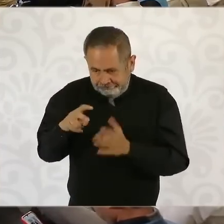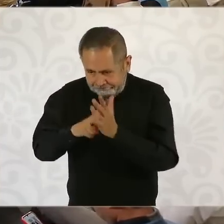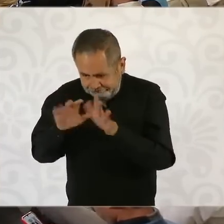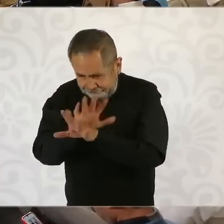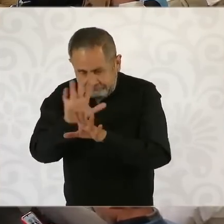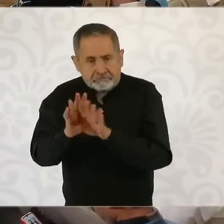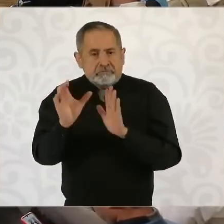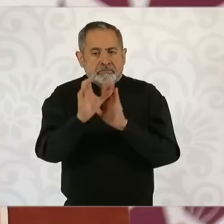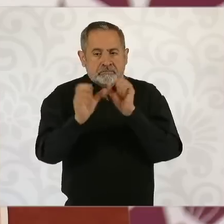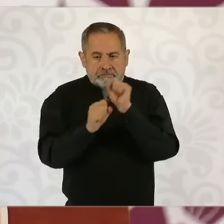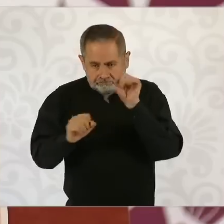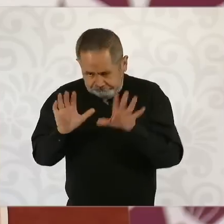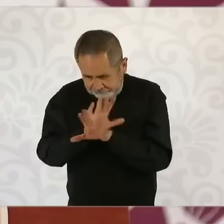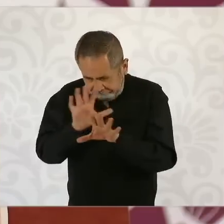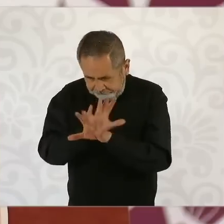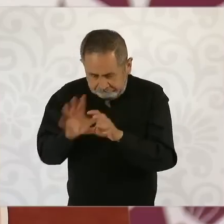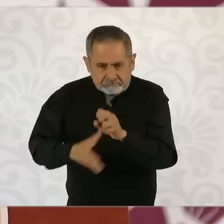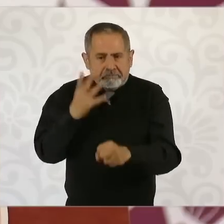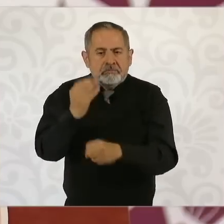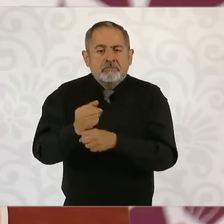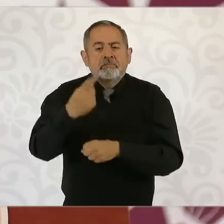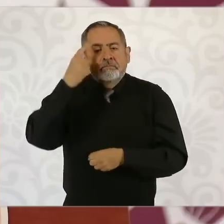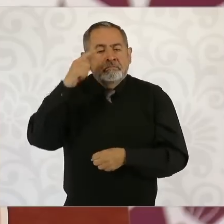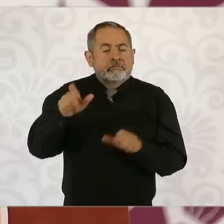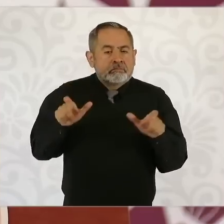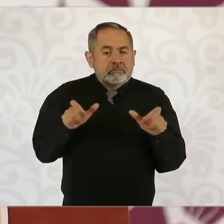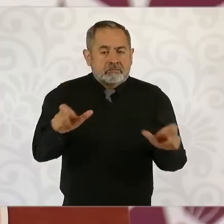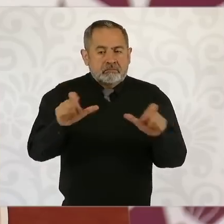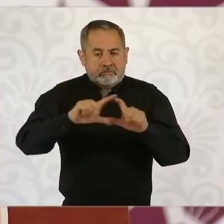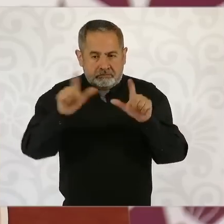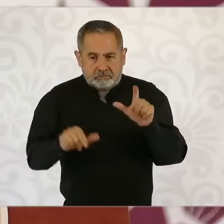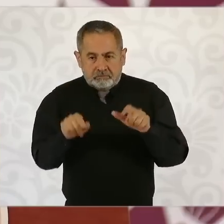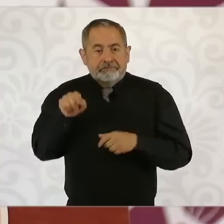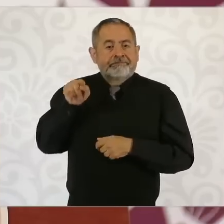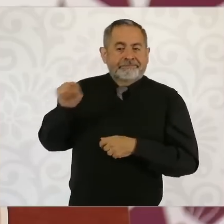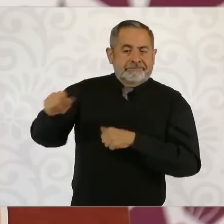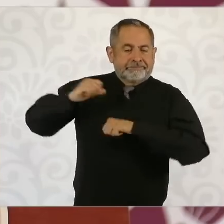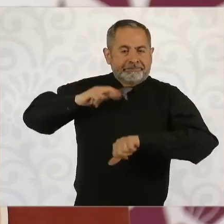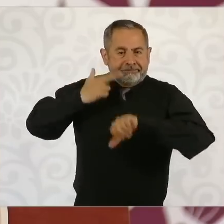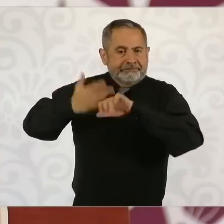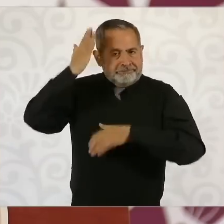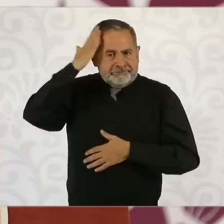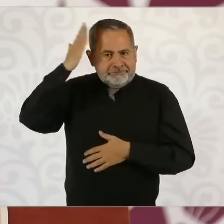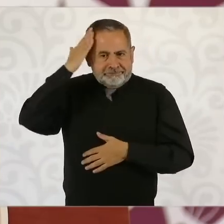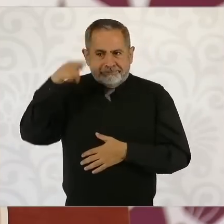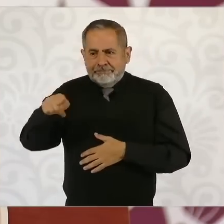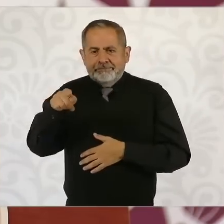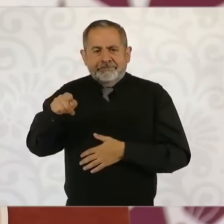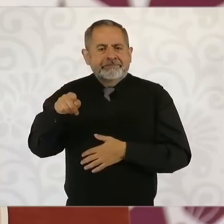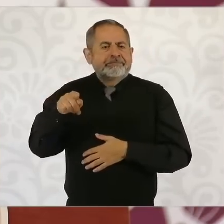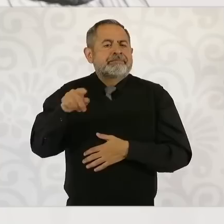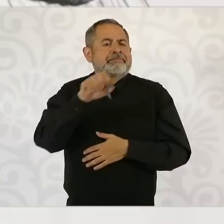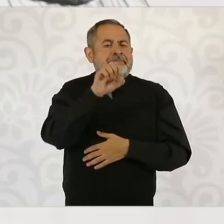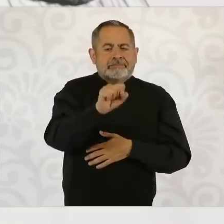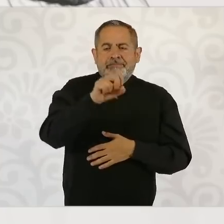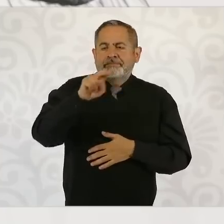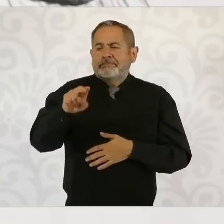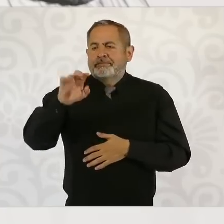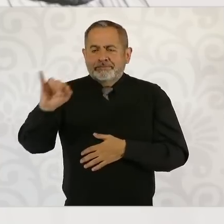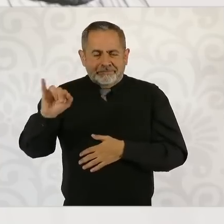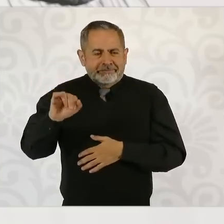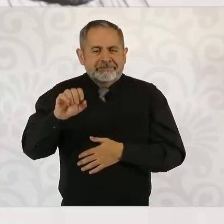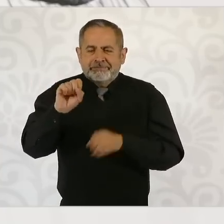la Constitución para que además de la Guardia Nacional sea quien coordine el Sistema Nacional de Inteligencia e